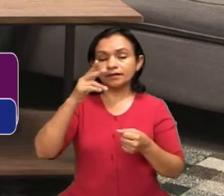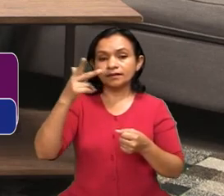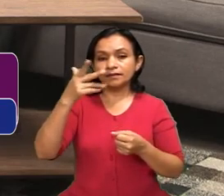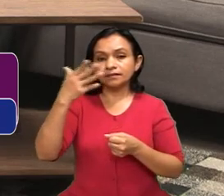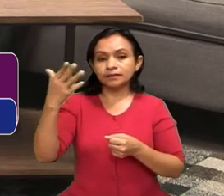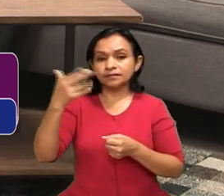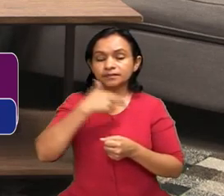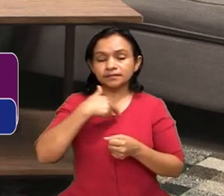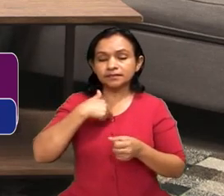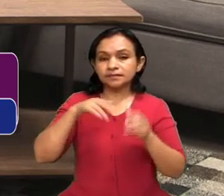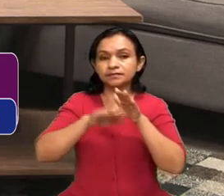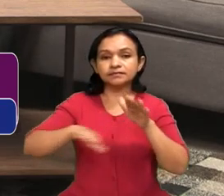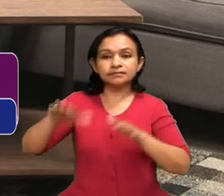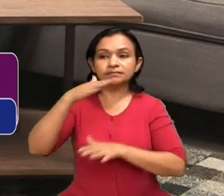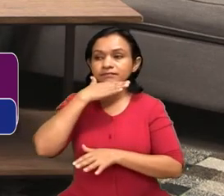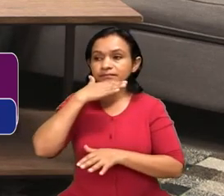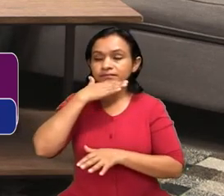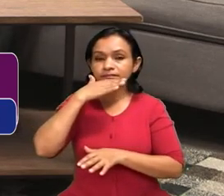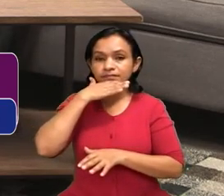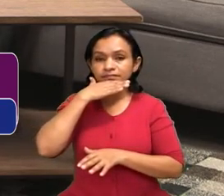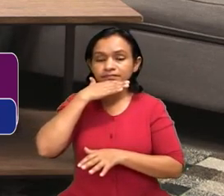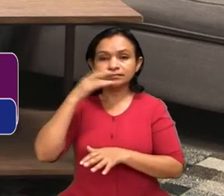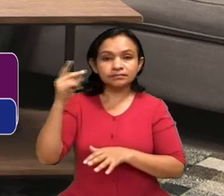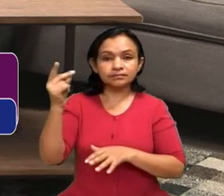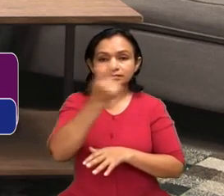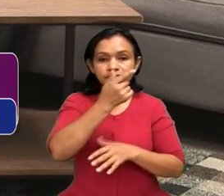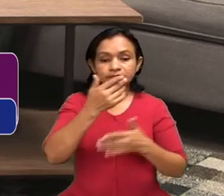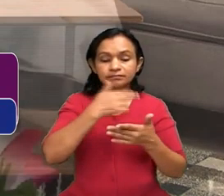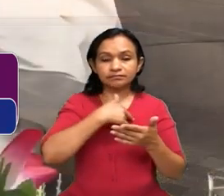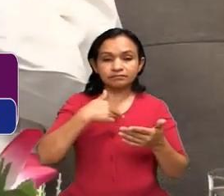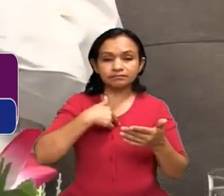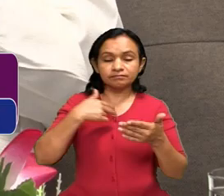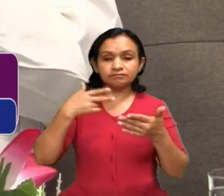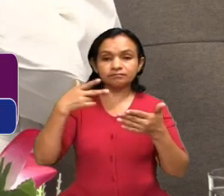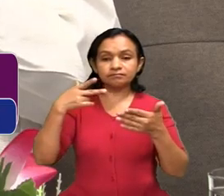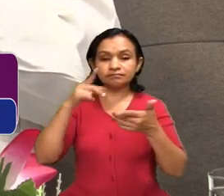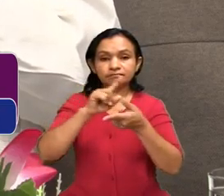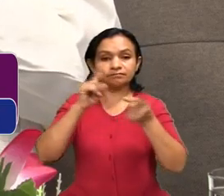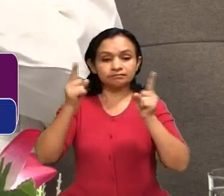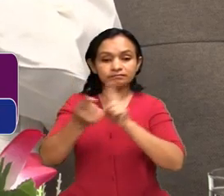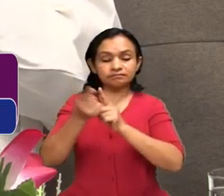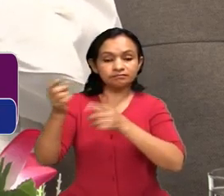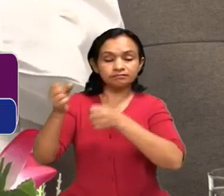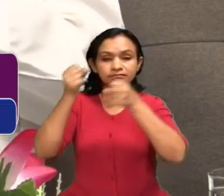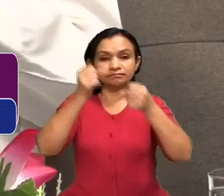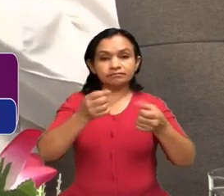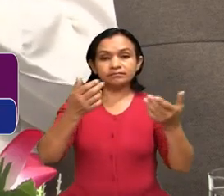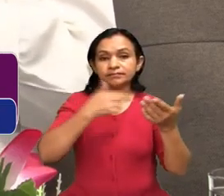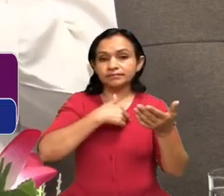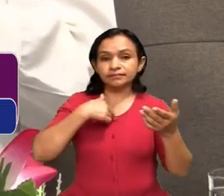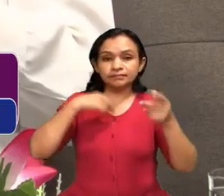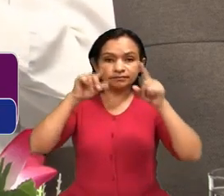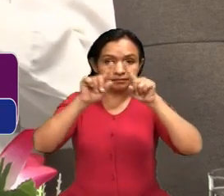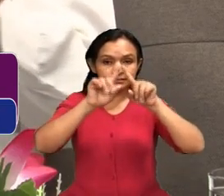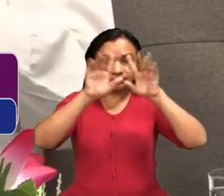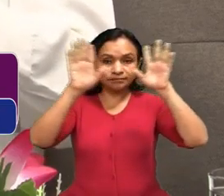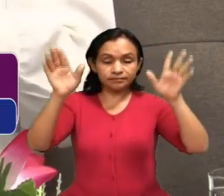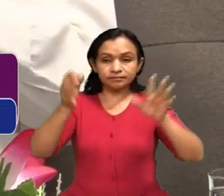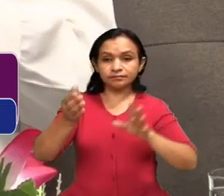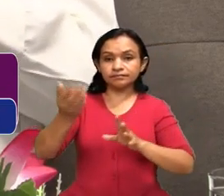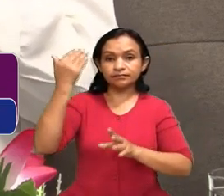Se nos hace más difícil porque no inmediatamente nos hace una guerra impuesta. Exacto. Que ya quedó claramente demostrada en la